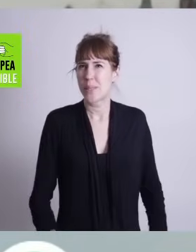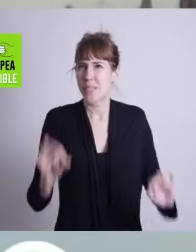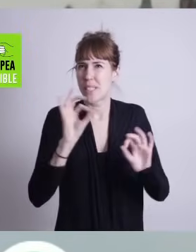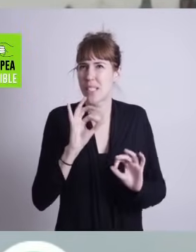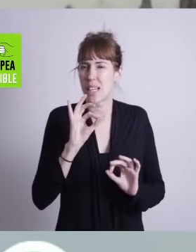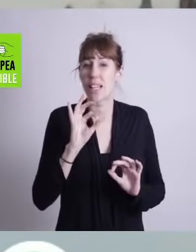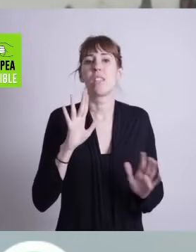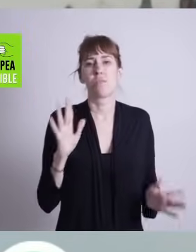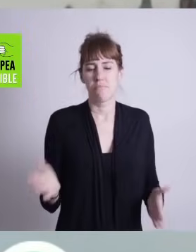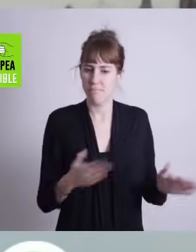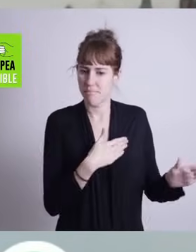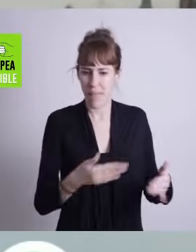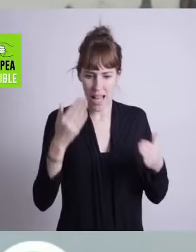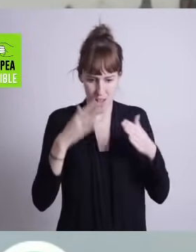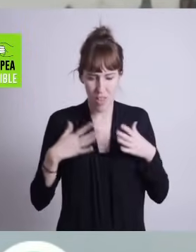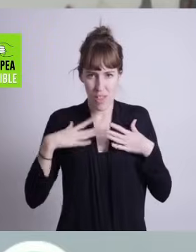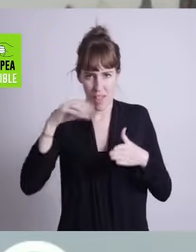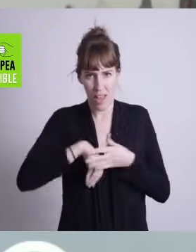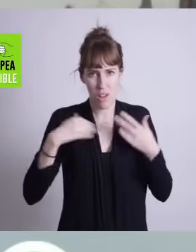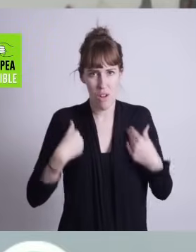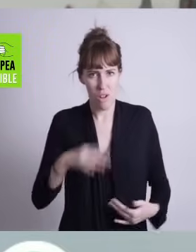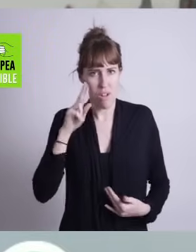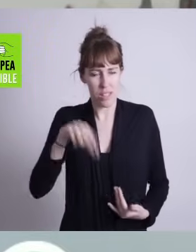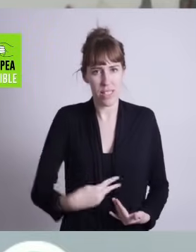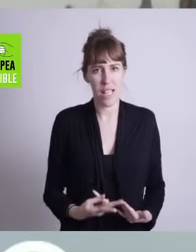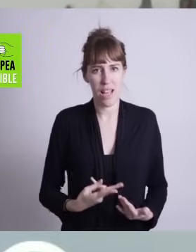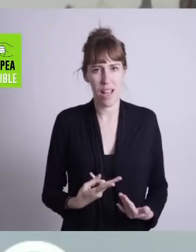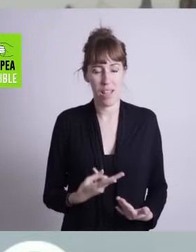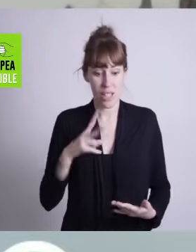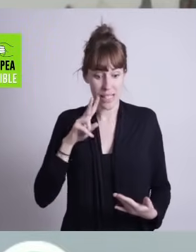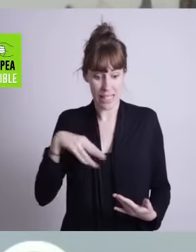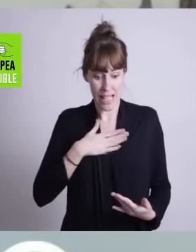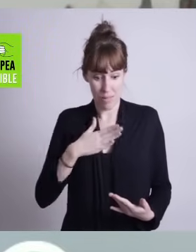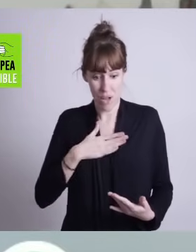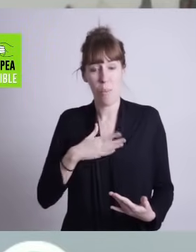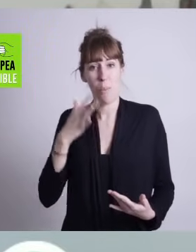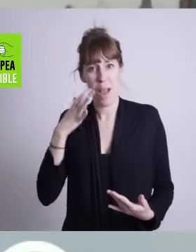nosotros tenemos que ir hacia nosotros si no, no estamos en coherencia.